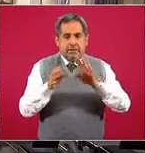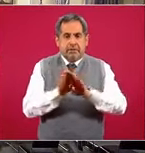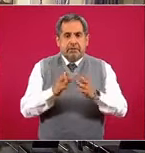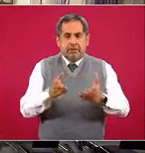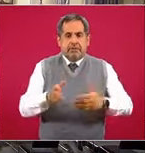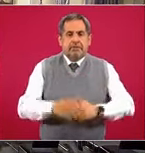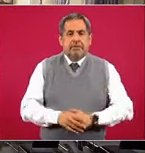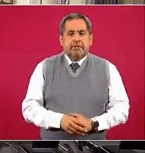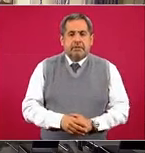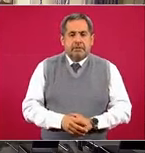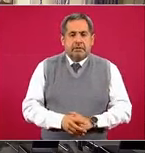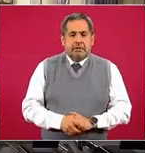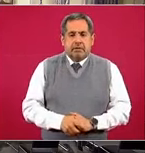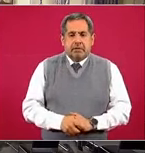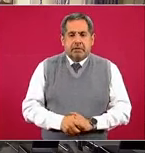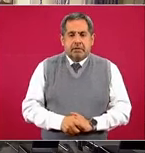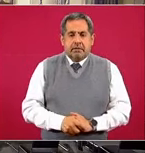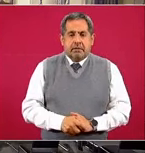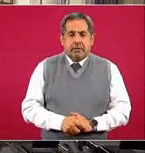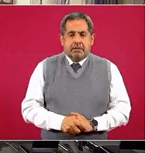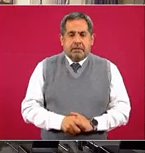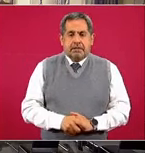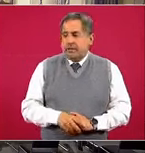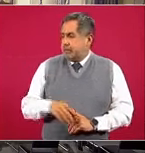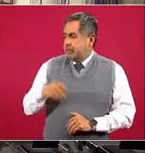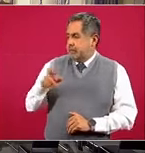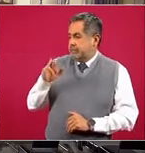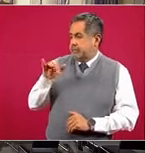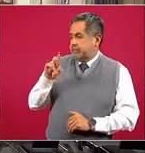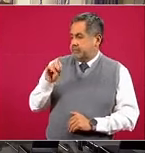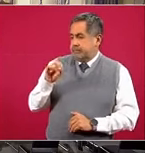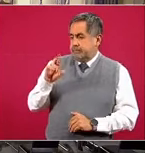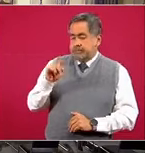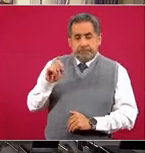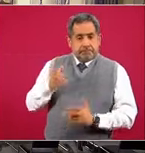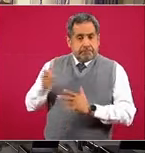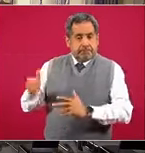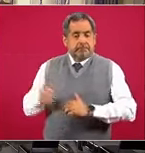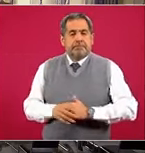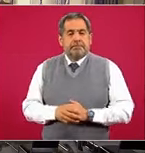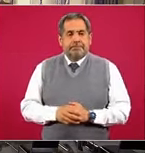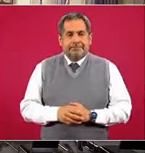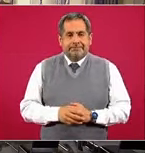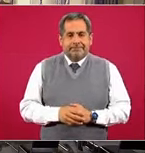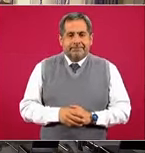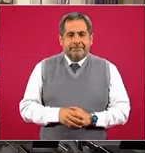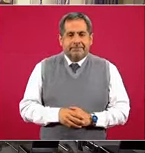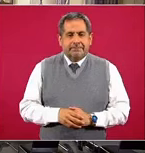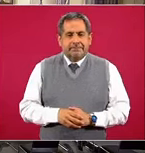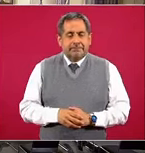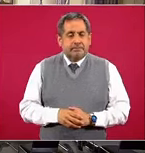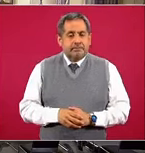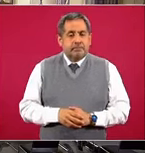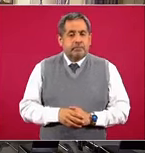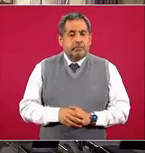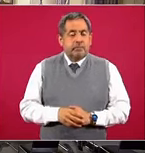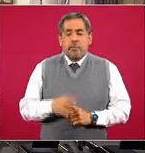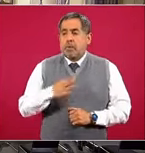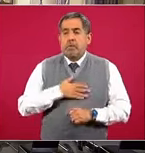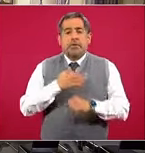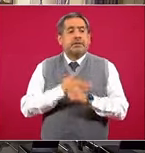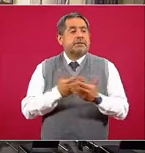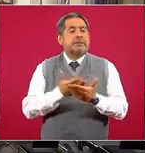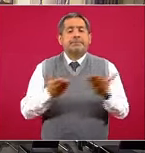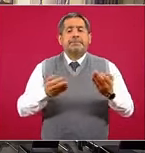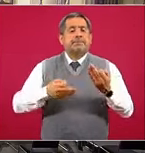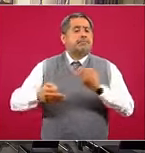al doctor Ricardo Cortés. Muchas gracias, doctora Alomía. Muy buenas tardes tengan todas y todos aquí en